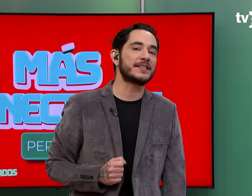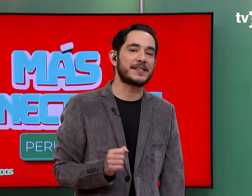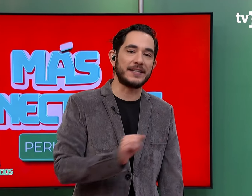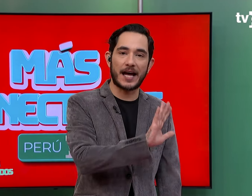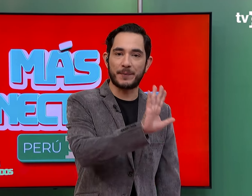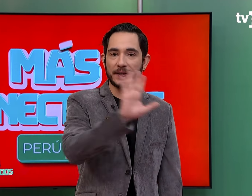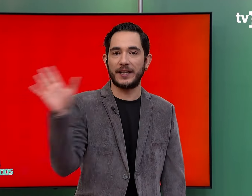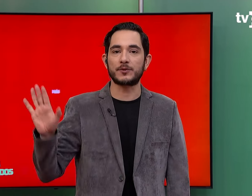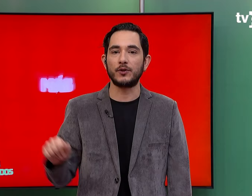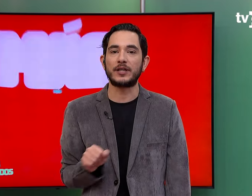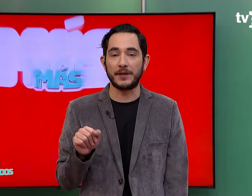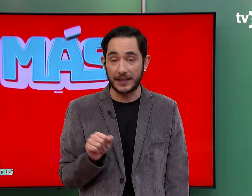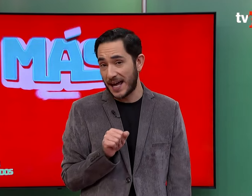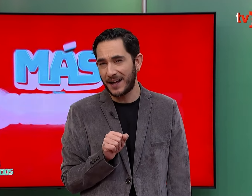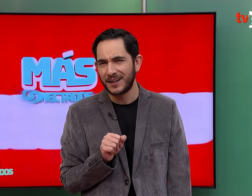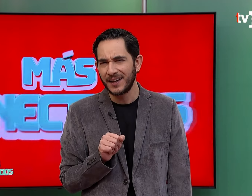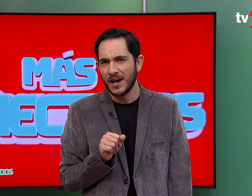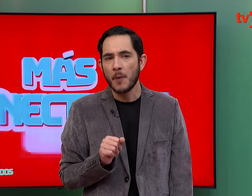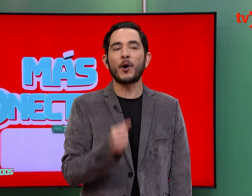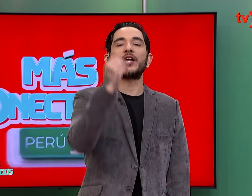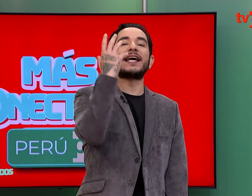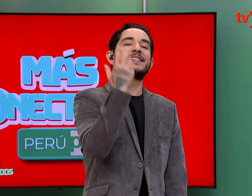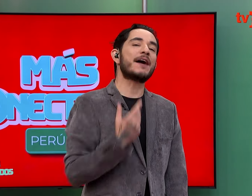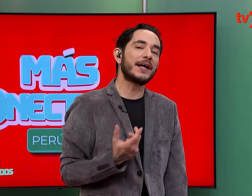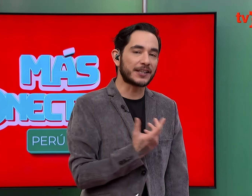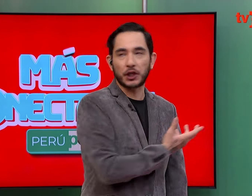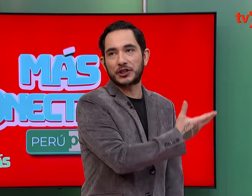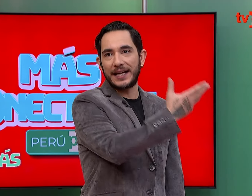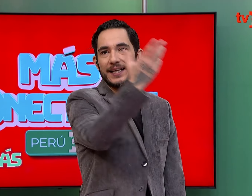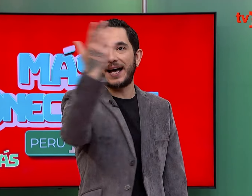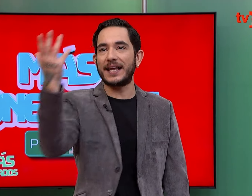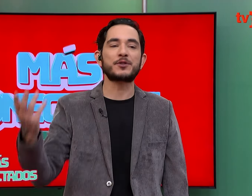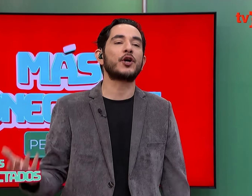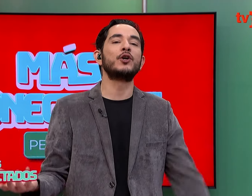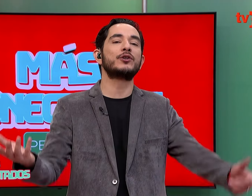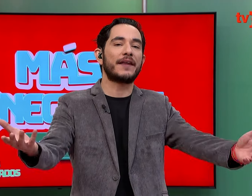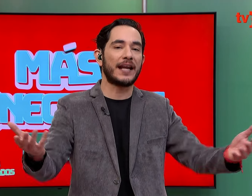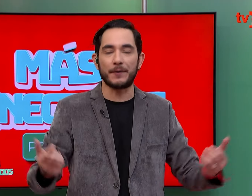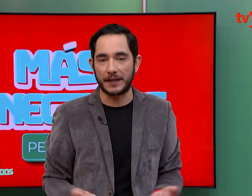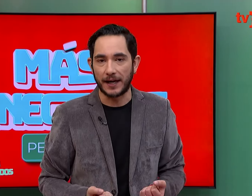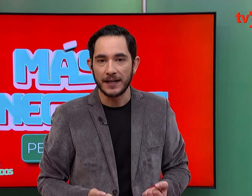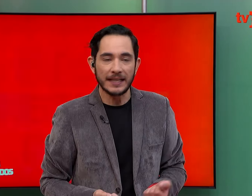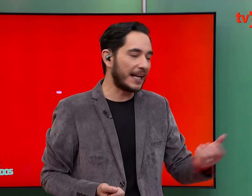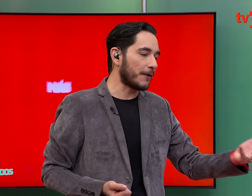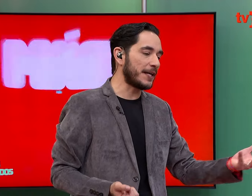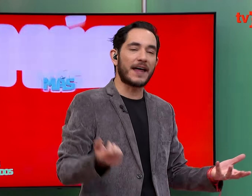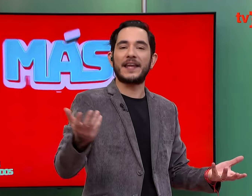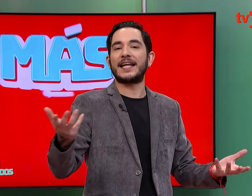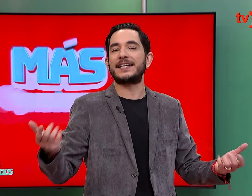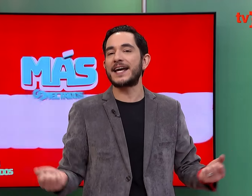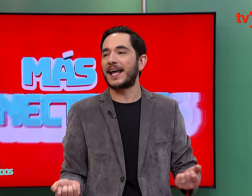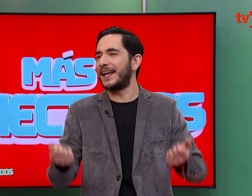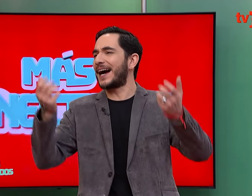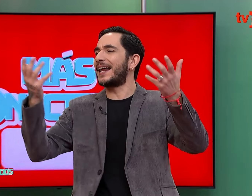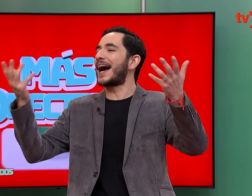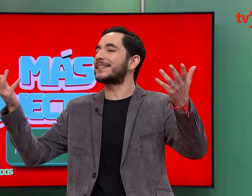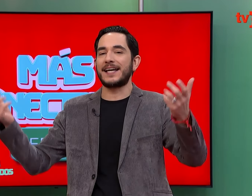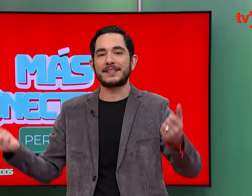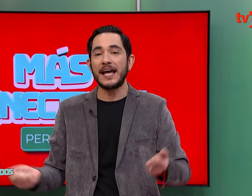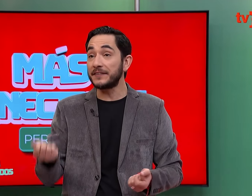ya no necesita aprender absolutamente nada. No, ya lo sabe porque todo. Porque sabe la totalidad absoluta de la vida. Así de es. La vida, de la Tierra,